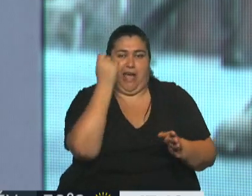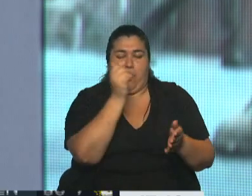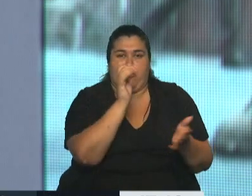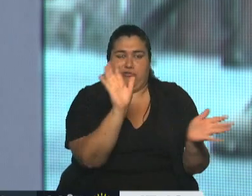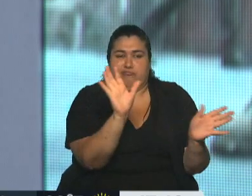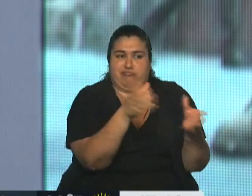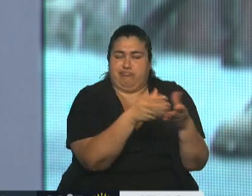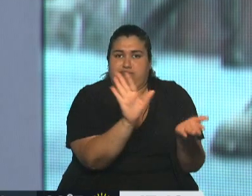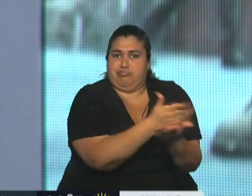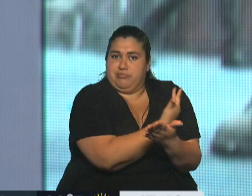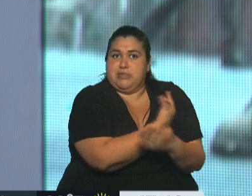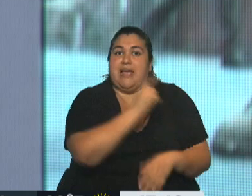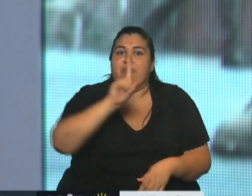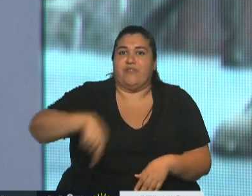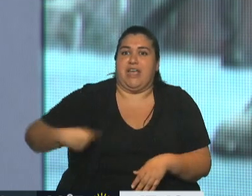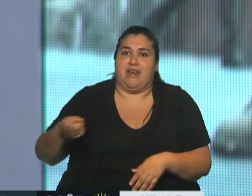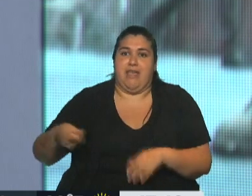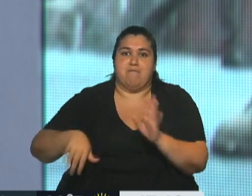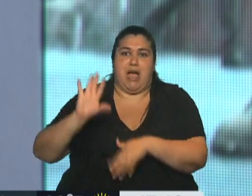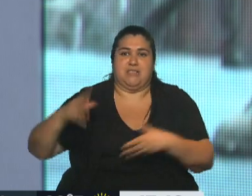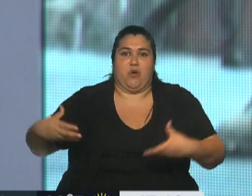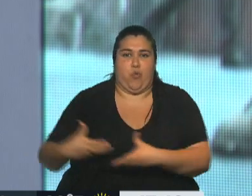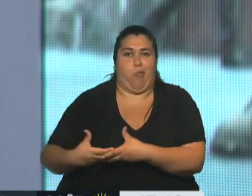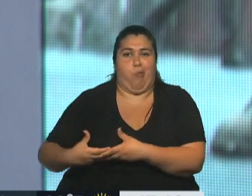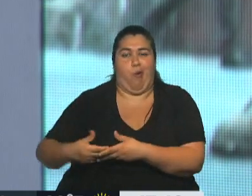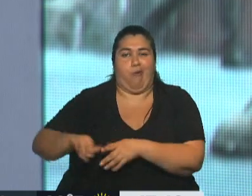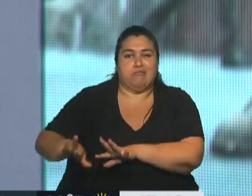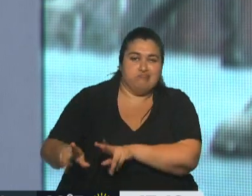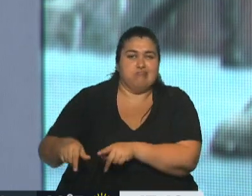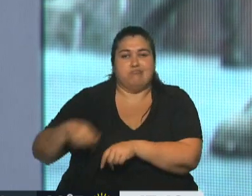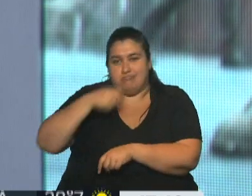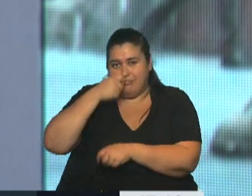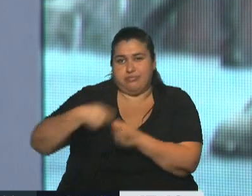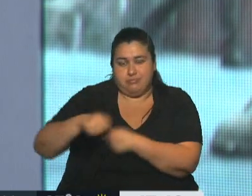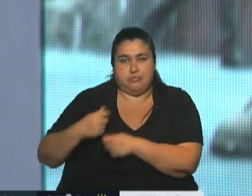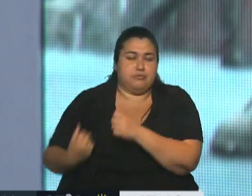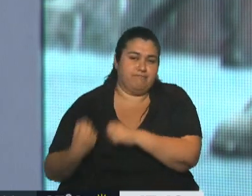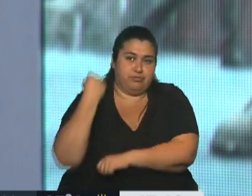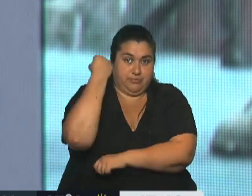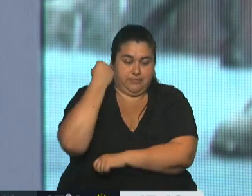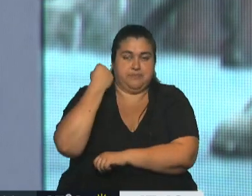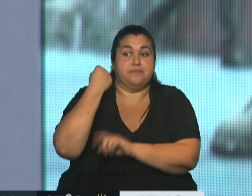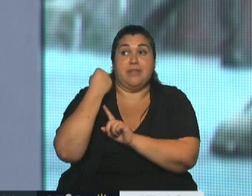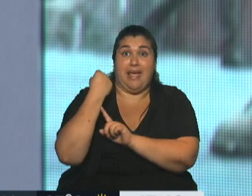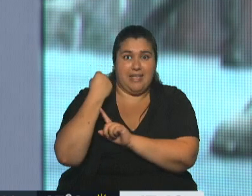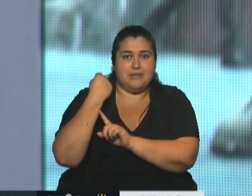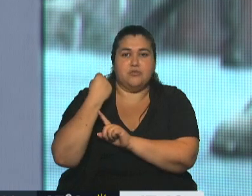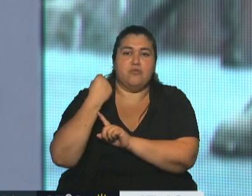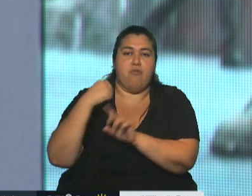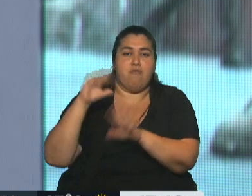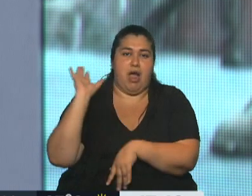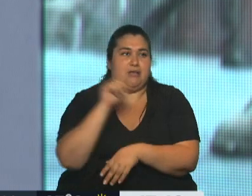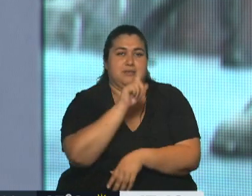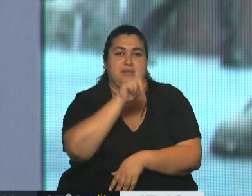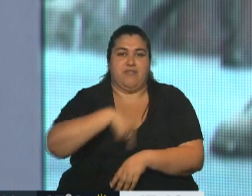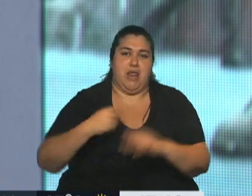eso habilitó a que estas bandas puedan operar con mayor facilidad y en sus vínculos transnacionales. Pero hay otra postura, digamos,